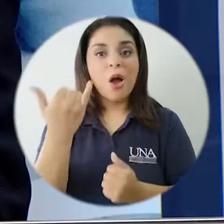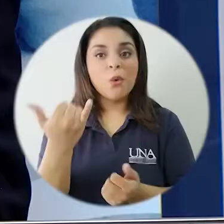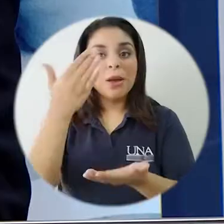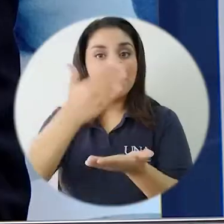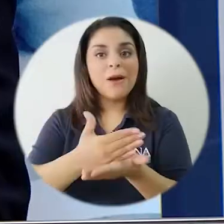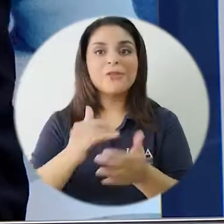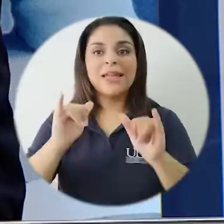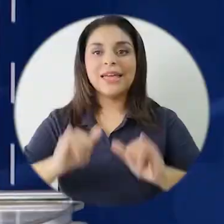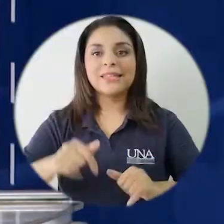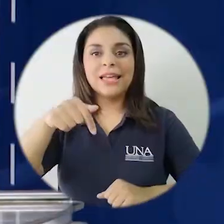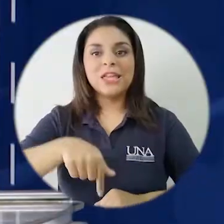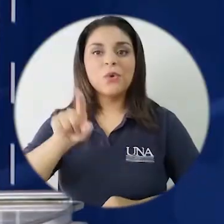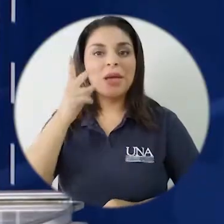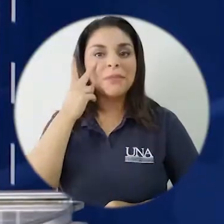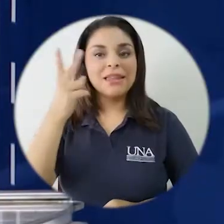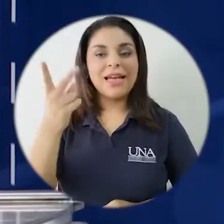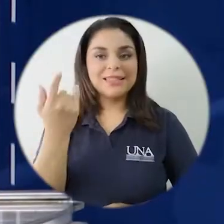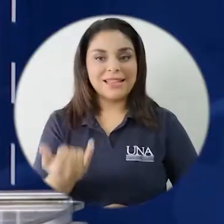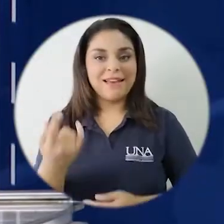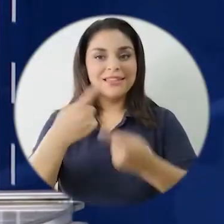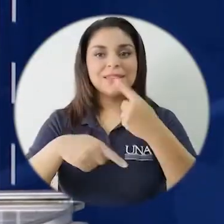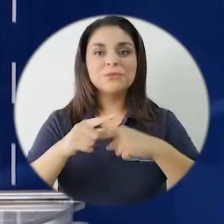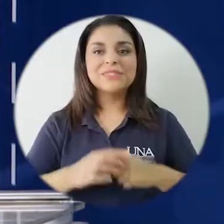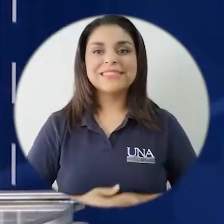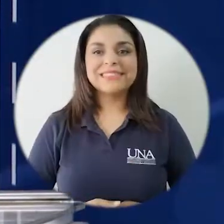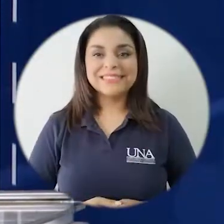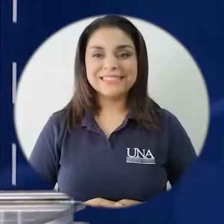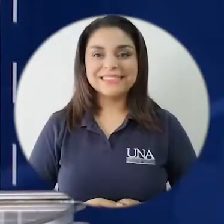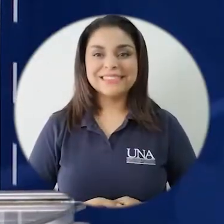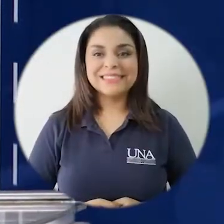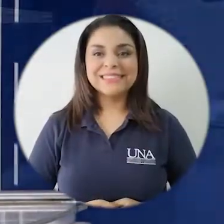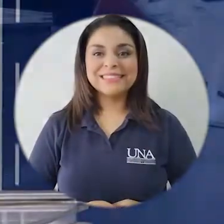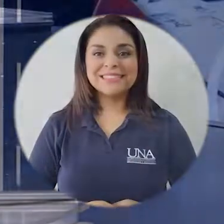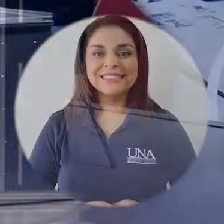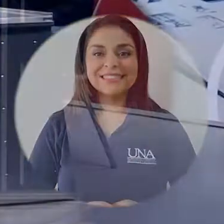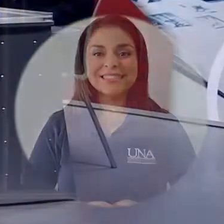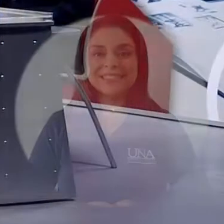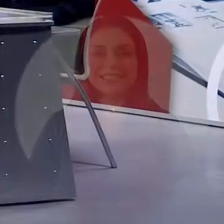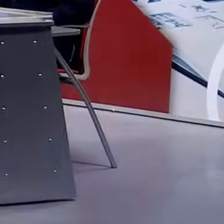por acompañarnos. Vámonos a una pausa, quédese con una mirada que ya regresamos.